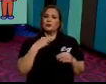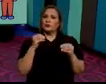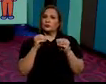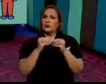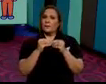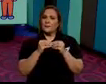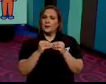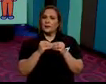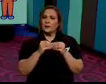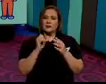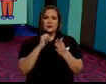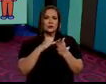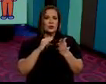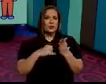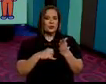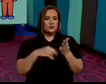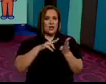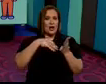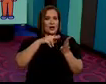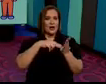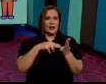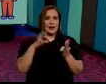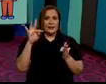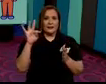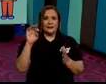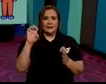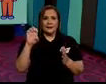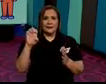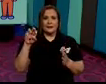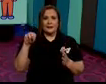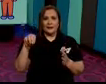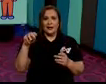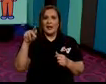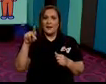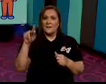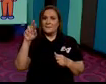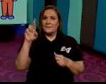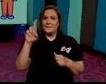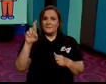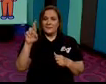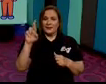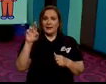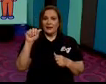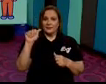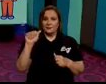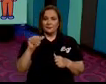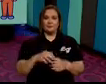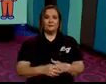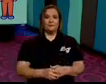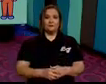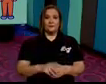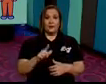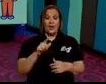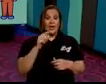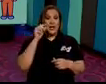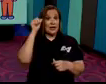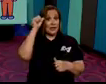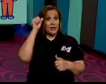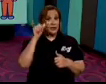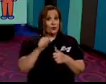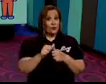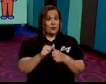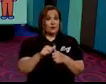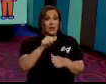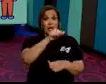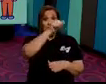con nuestra témpera de color azul. Recuerda que el azul va siempre en la parte inferior pegado el asta. Y vamos a iniciar con nuestra